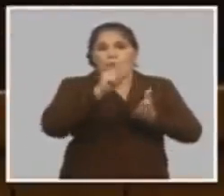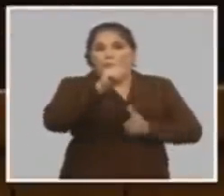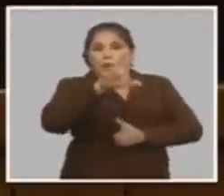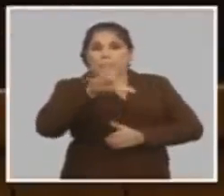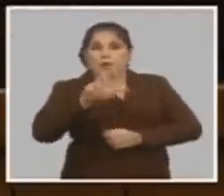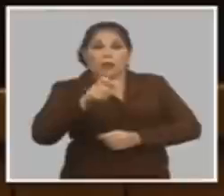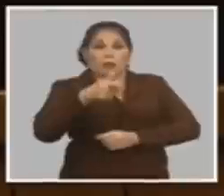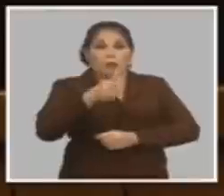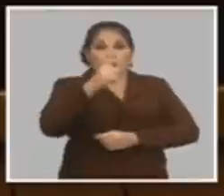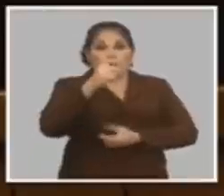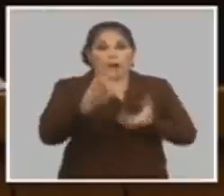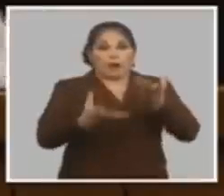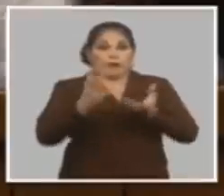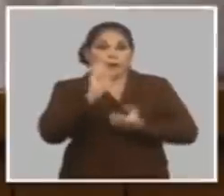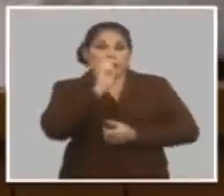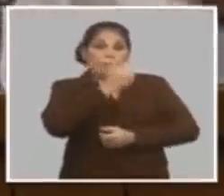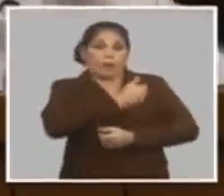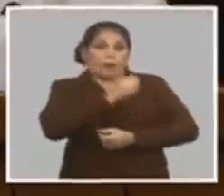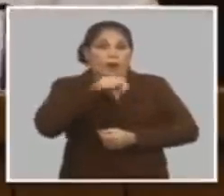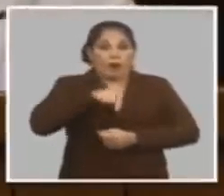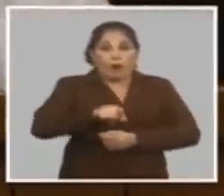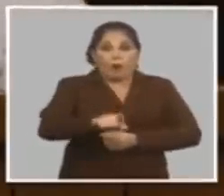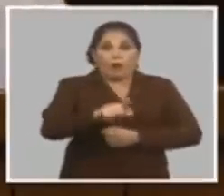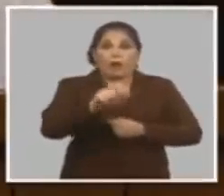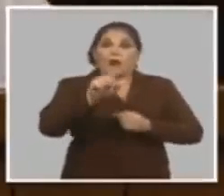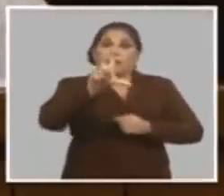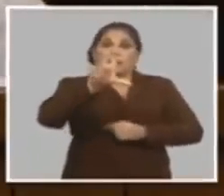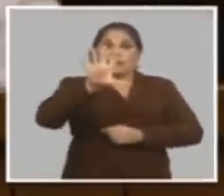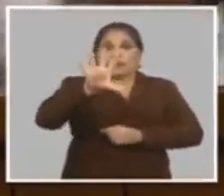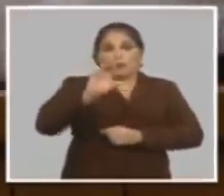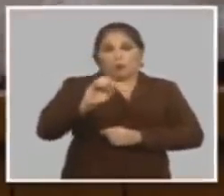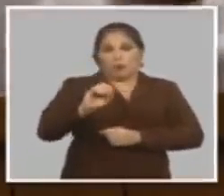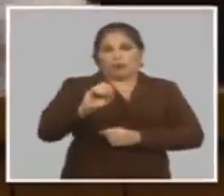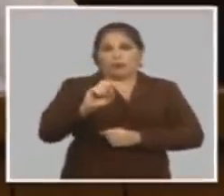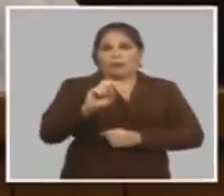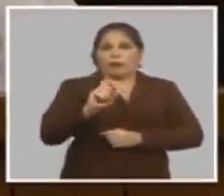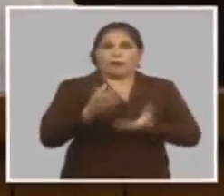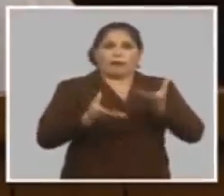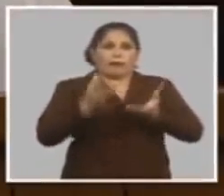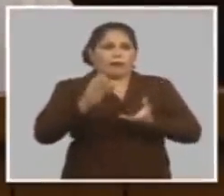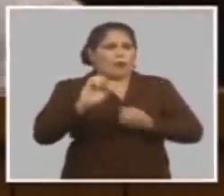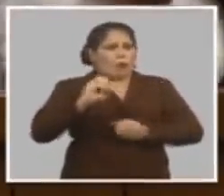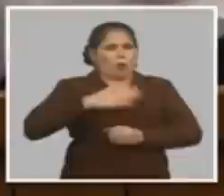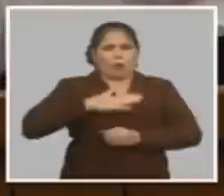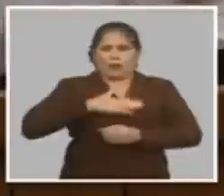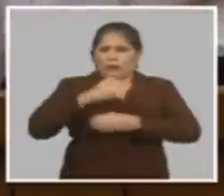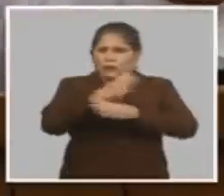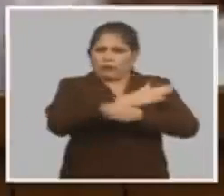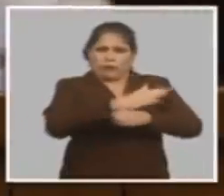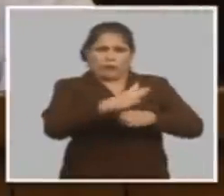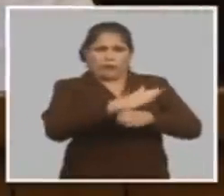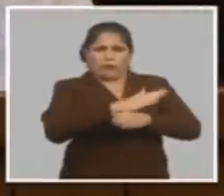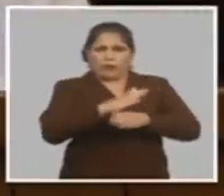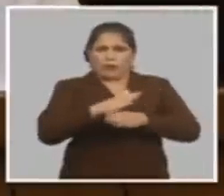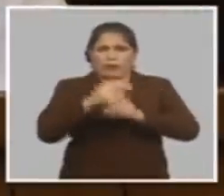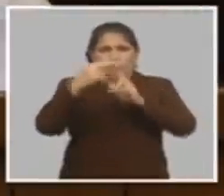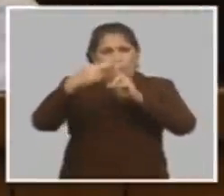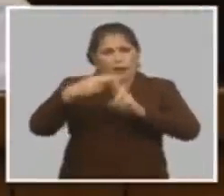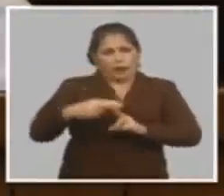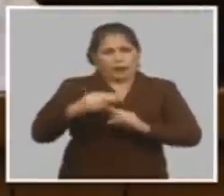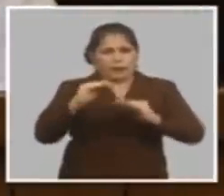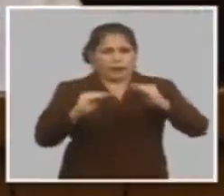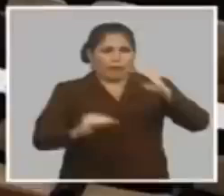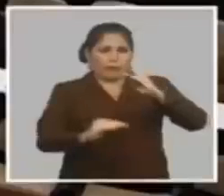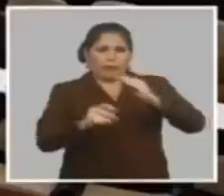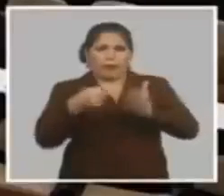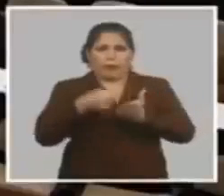25 pesos una libra de cerdo, ahora por la lista es 50. Que también ha habido mucha opinión, y yo lo que digo es que todo lo que pusieron en la lista está por debajo de los